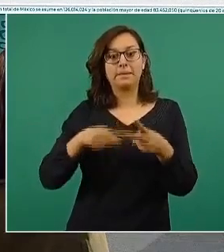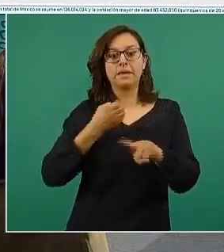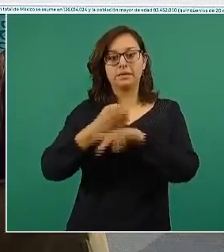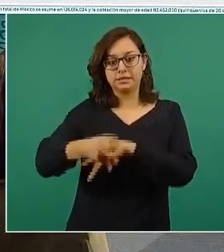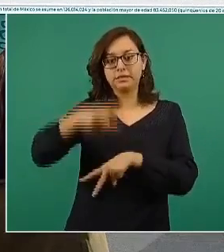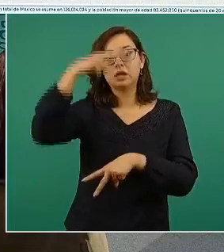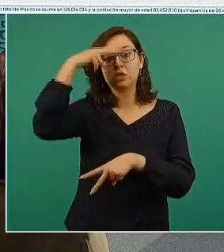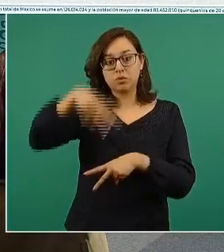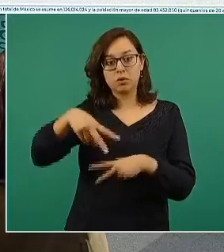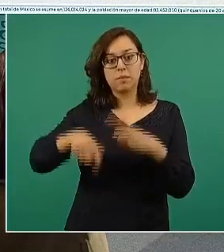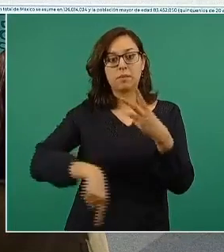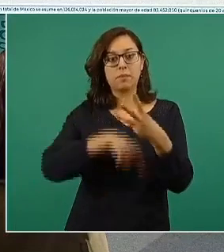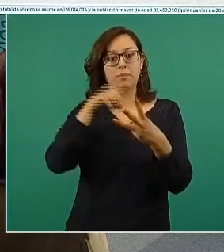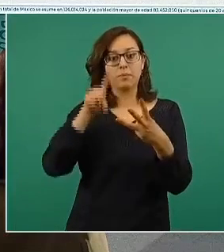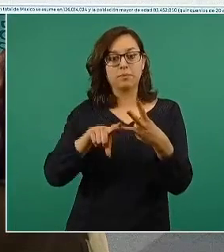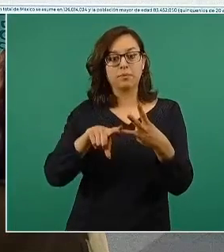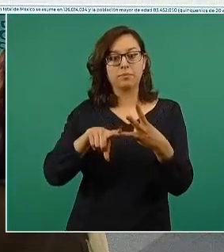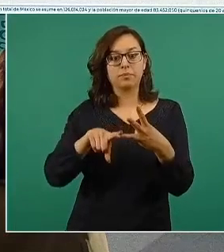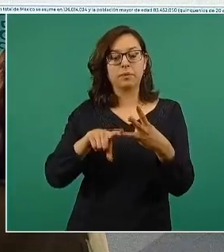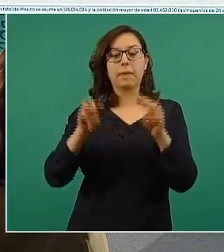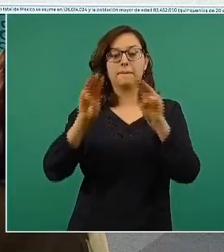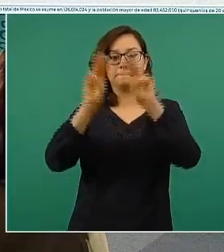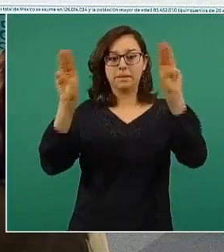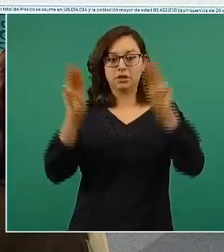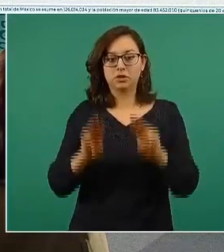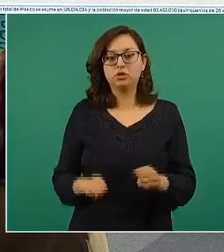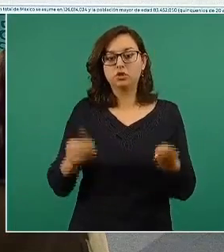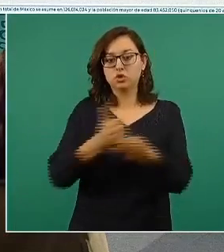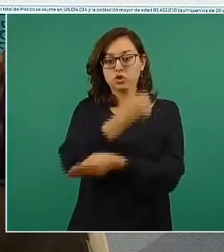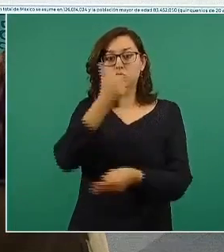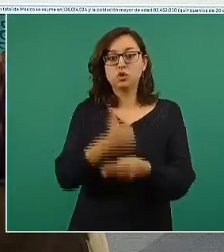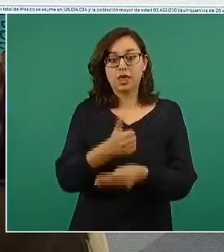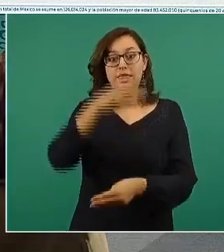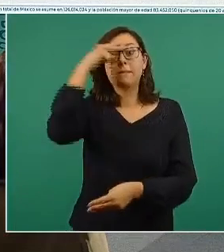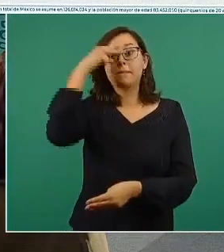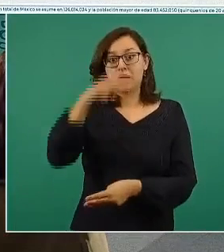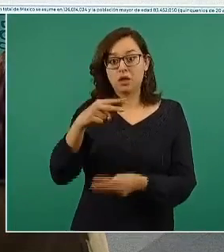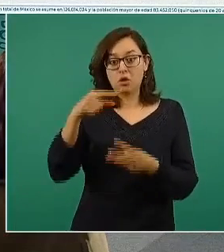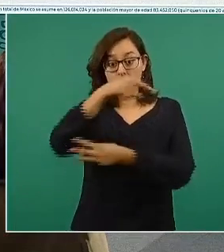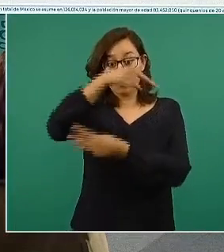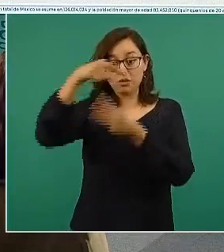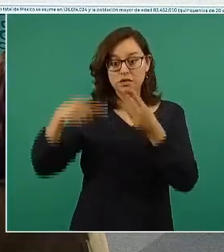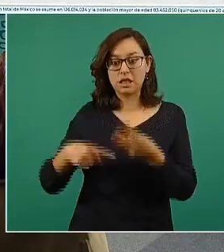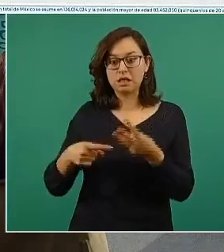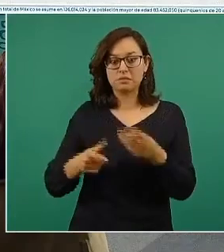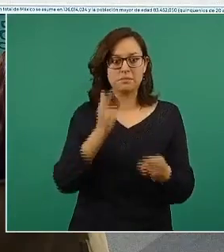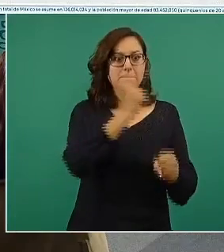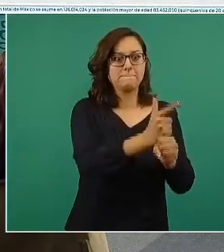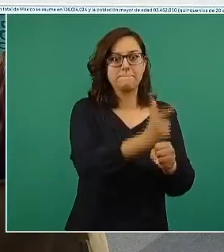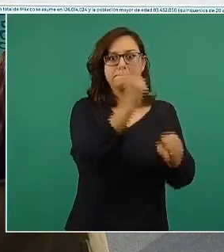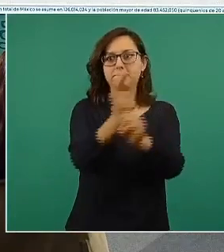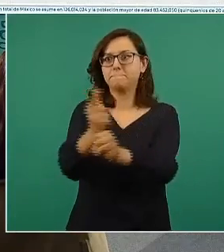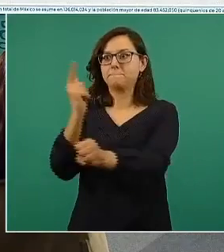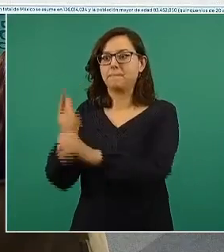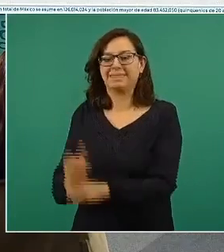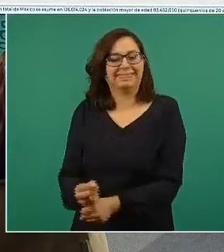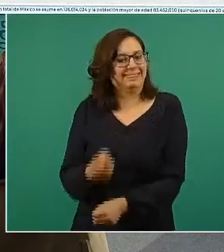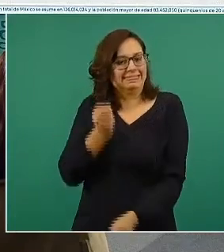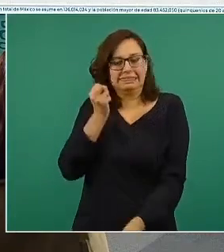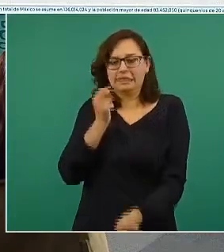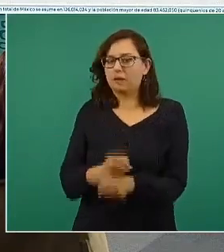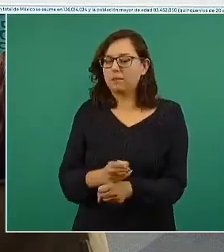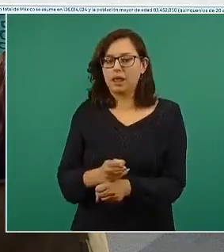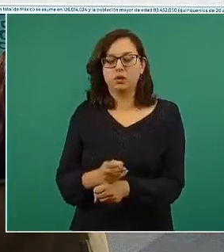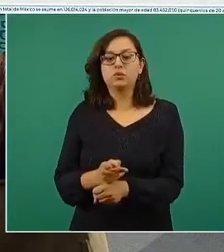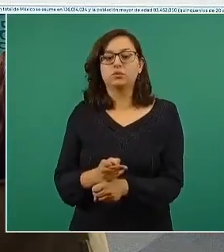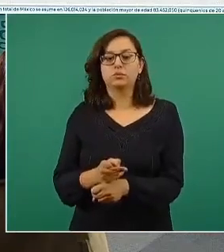de México y lo hizo el Laboratorio Metropolitano de la Ciudad de México, que fue donde se identificaron los primeros casos importados